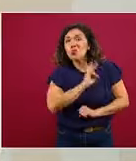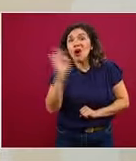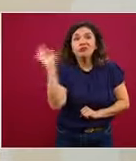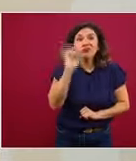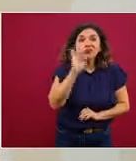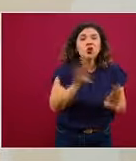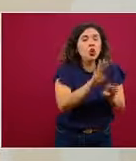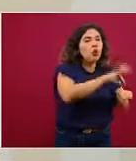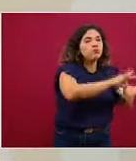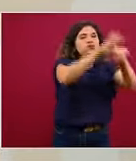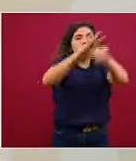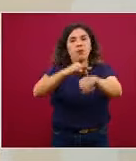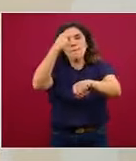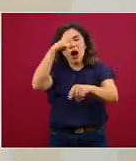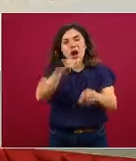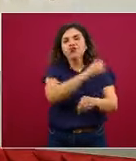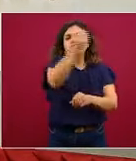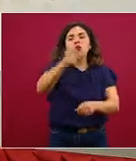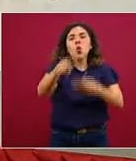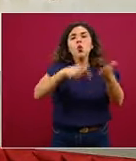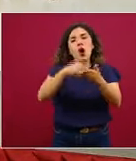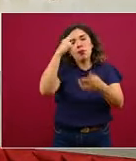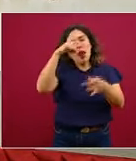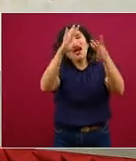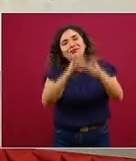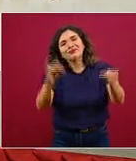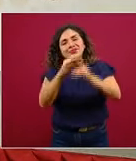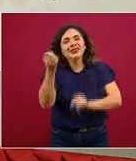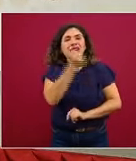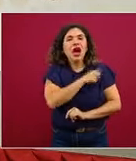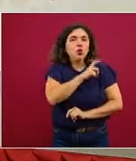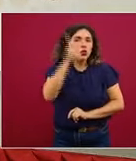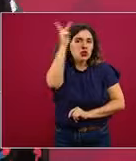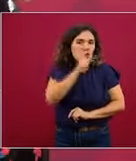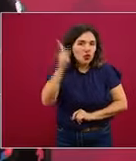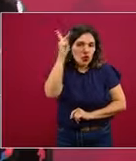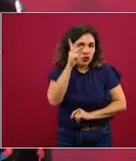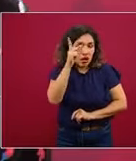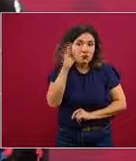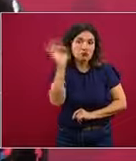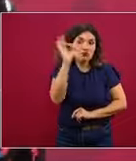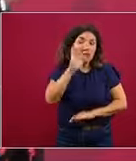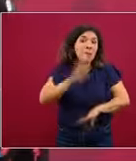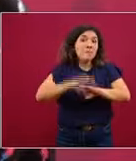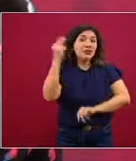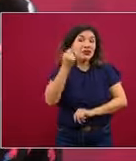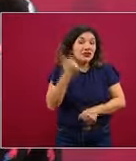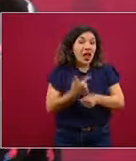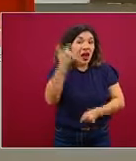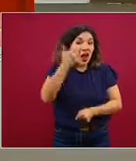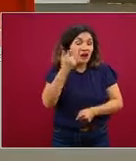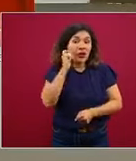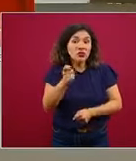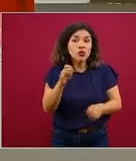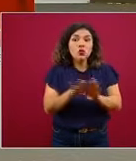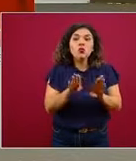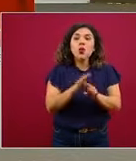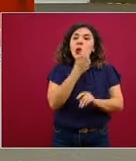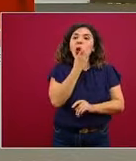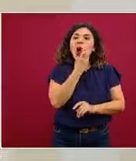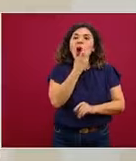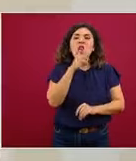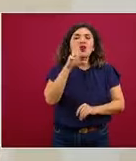a algún lugar para recibir atención en salud mental cuando se necesita otro nivel de atención, que no tenga que ser, más bien